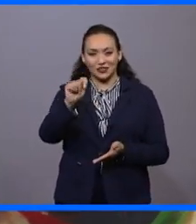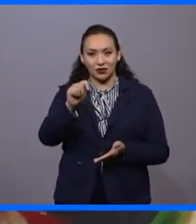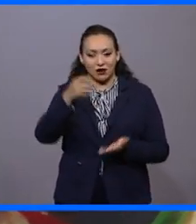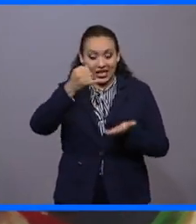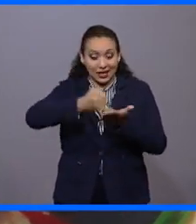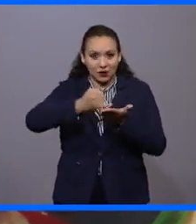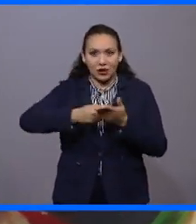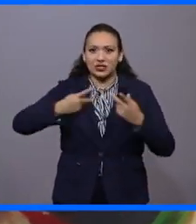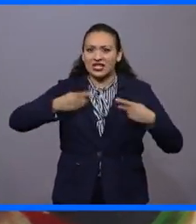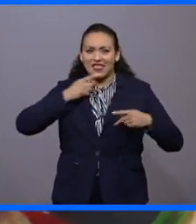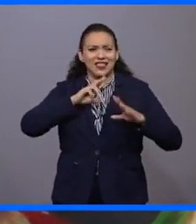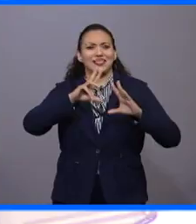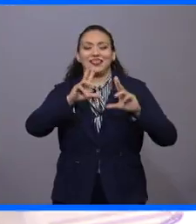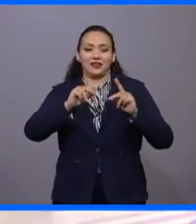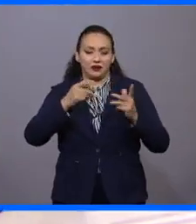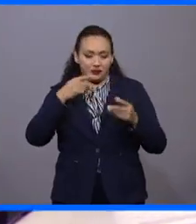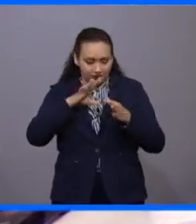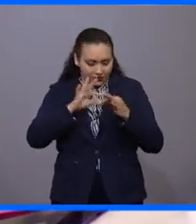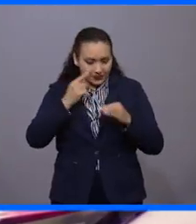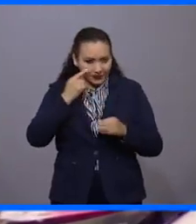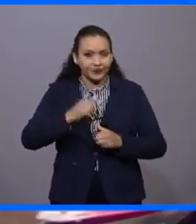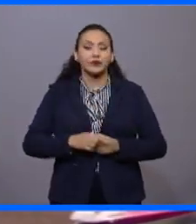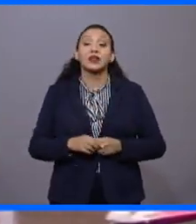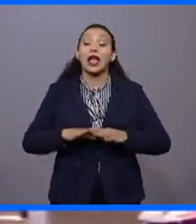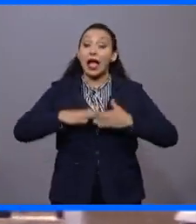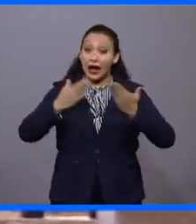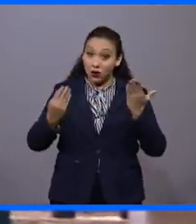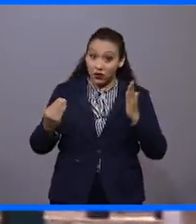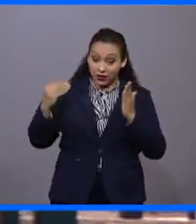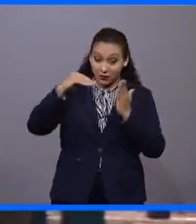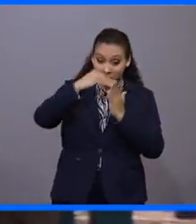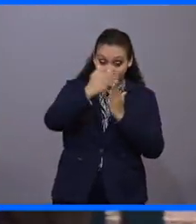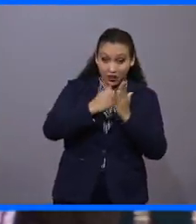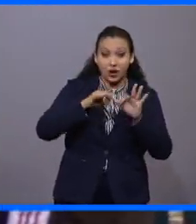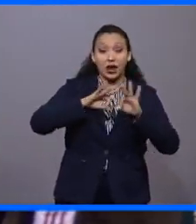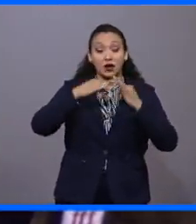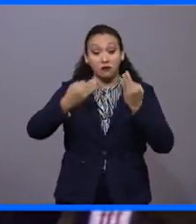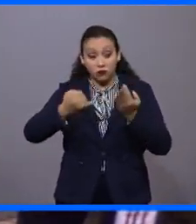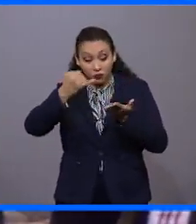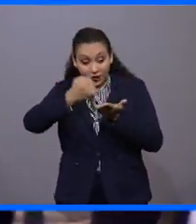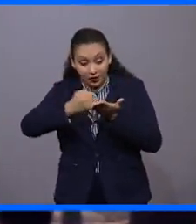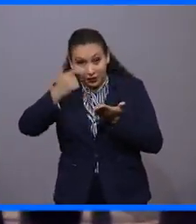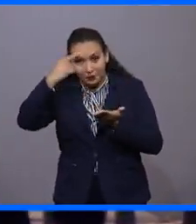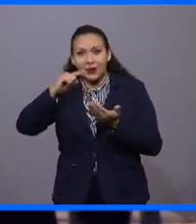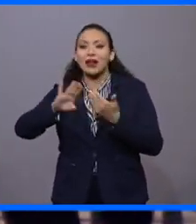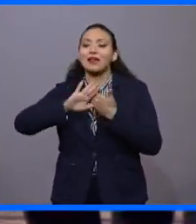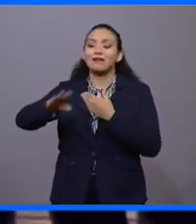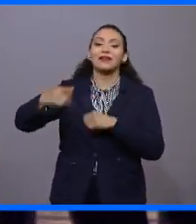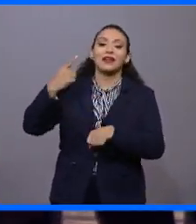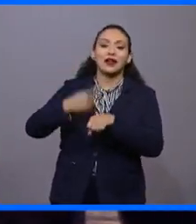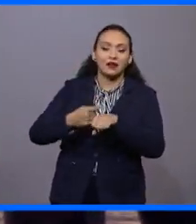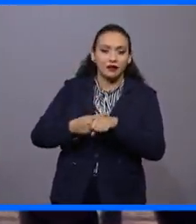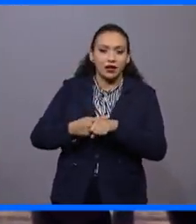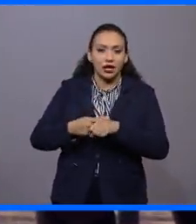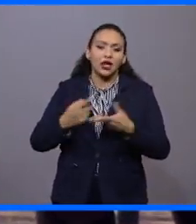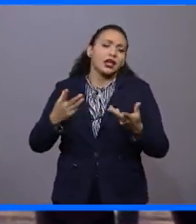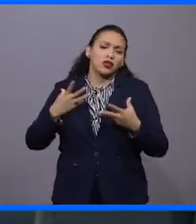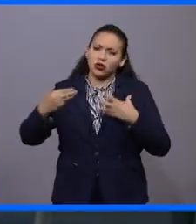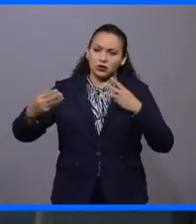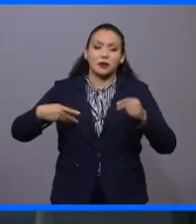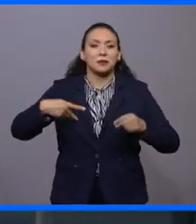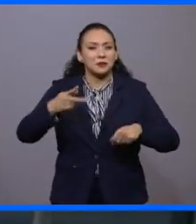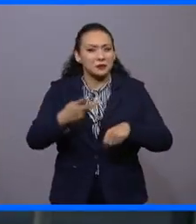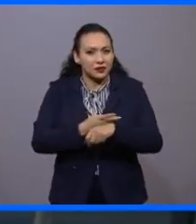población. Destacó que a través de la política fiscal es posible prevenir enfermedades crónicas no transmisibles y